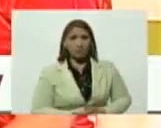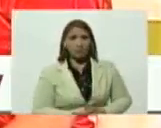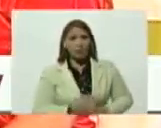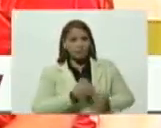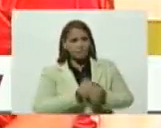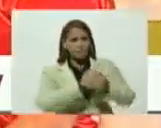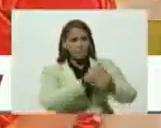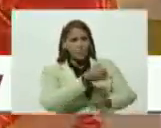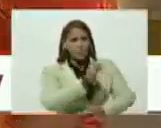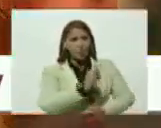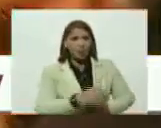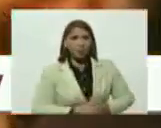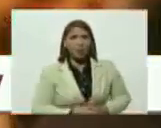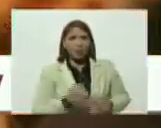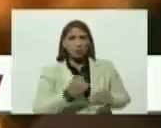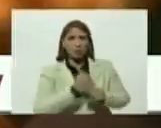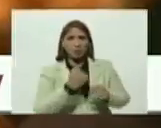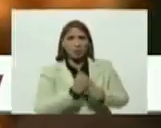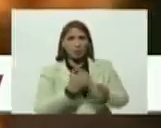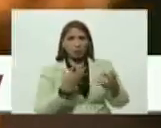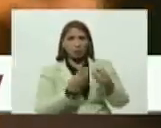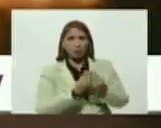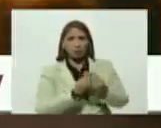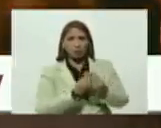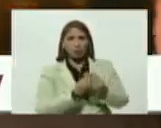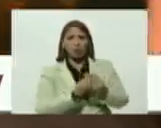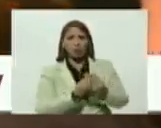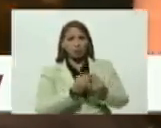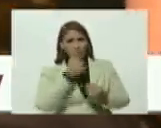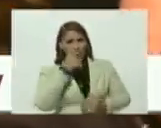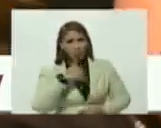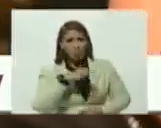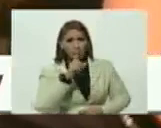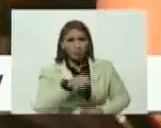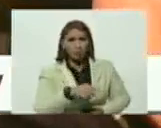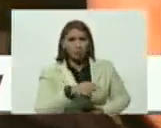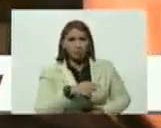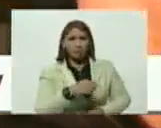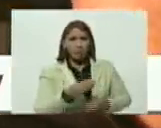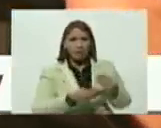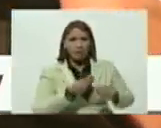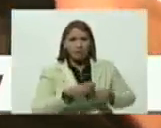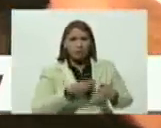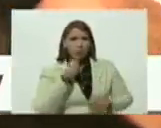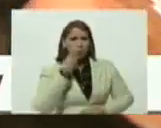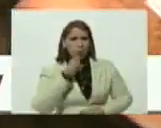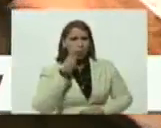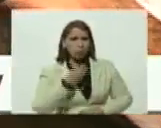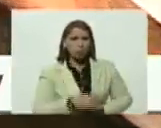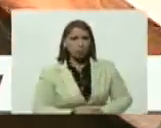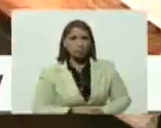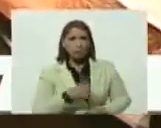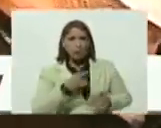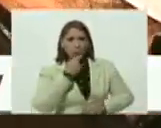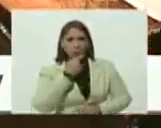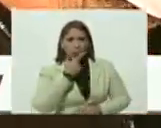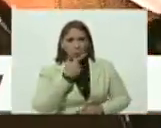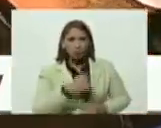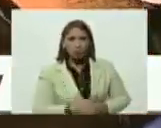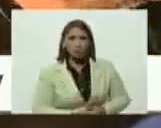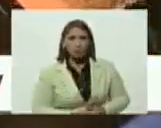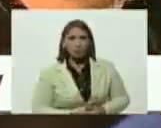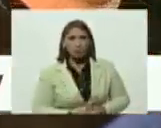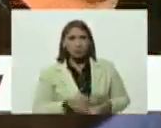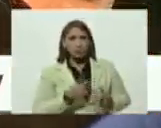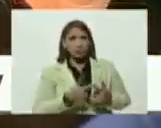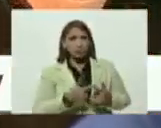amor. Trabajar con el prójimo, por el prójimo, y es lo que hace nuestra juventud, que es algo hermoso. Y entonces